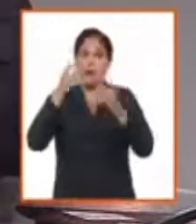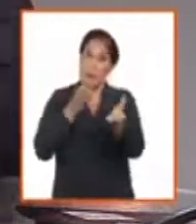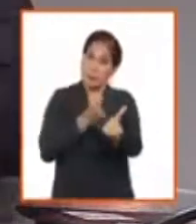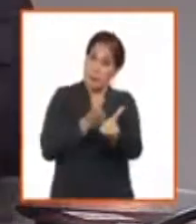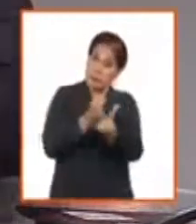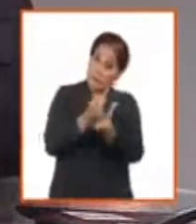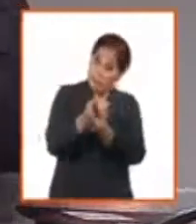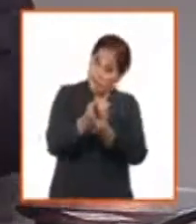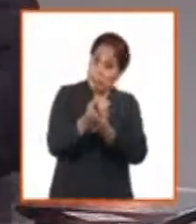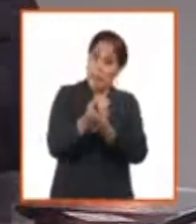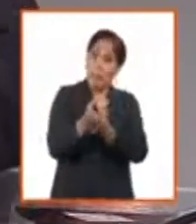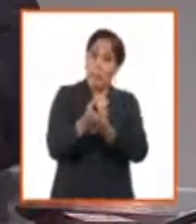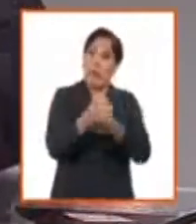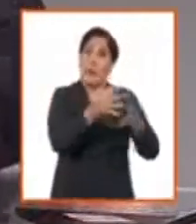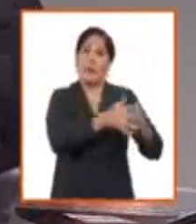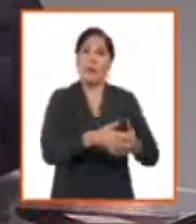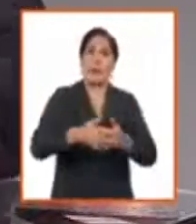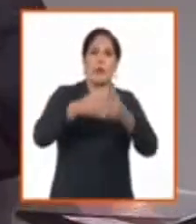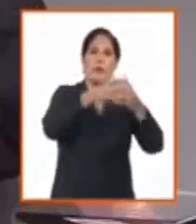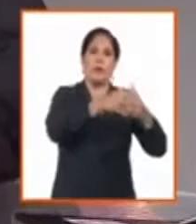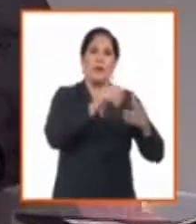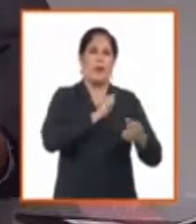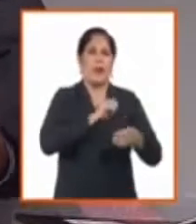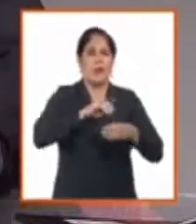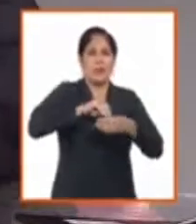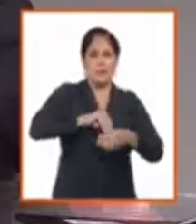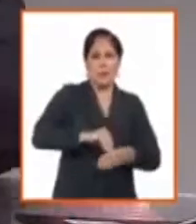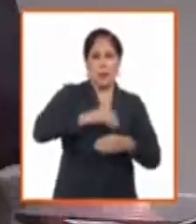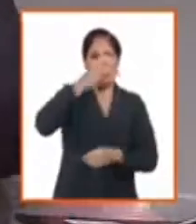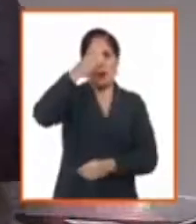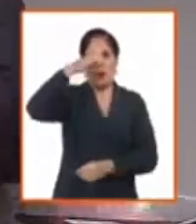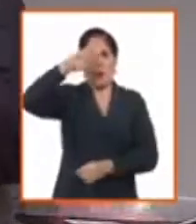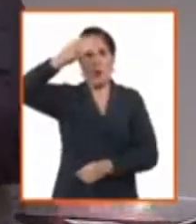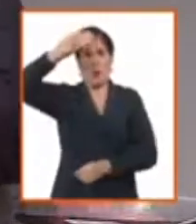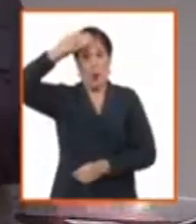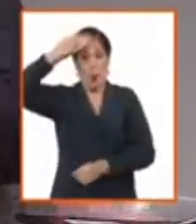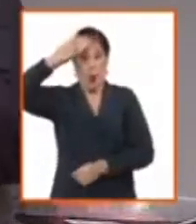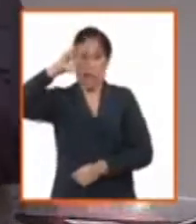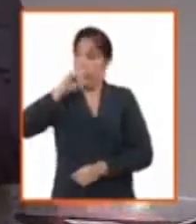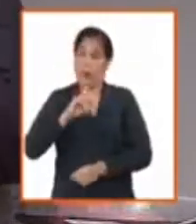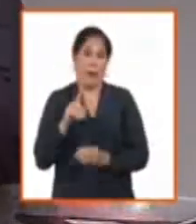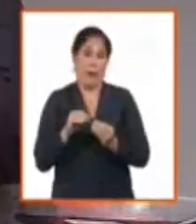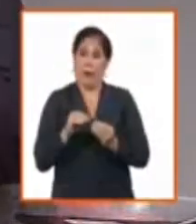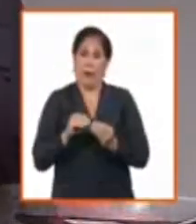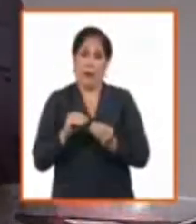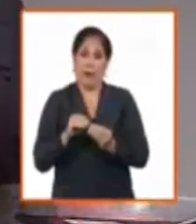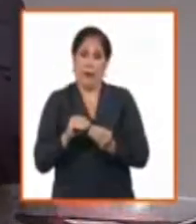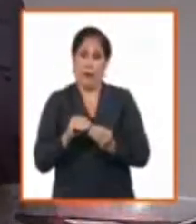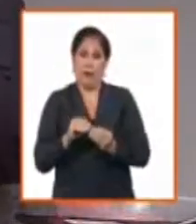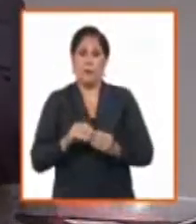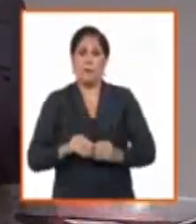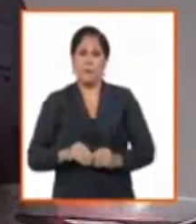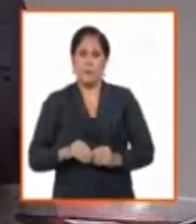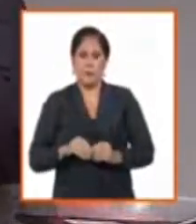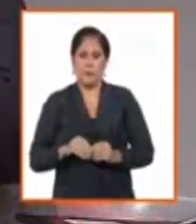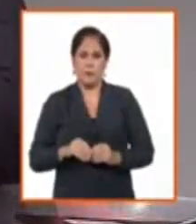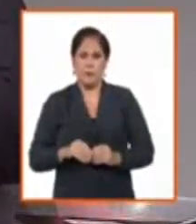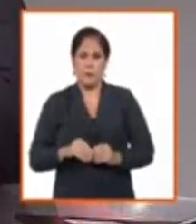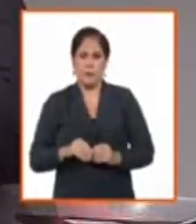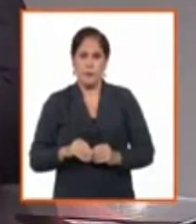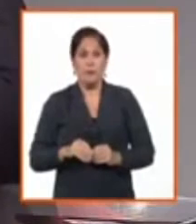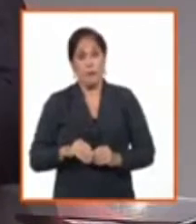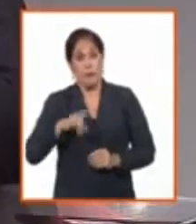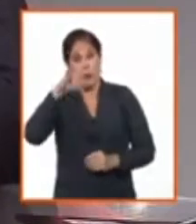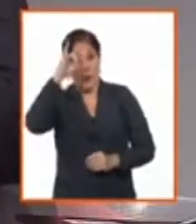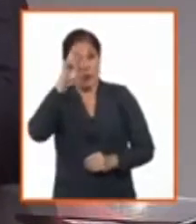el país anfitrión que es o sea el país que impulsa estas estas estas sanciones si